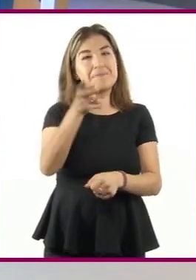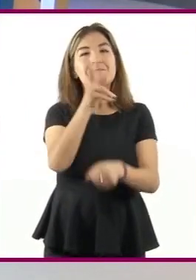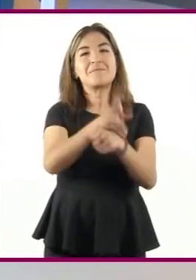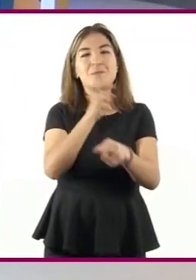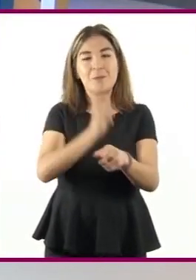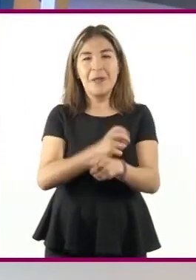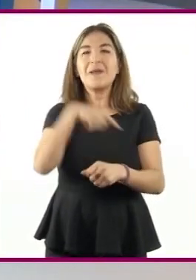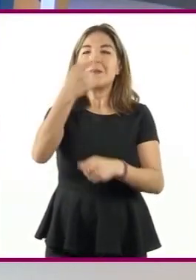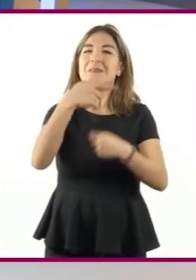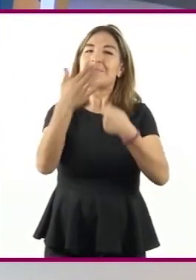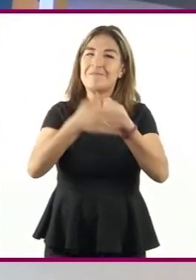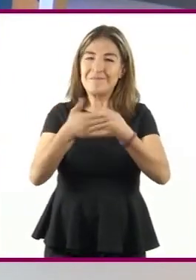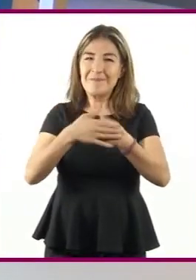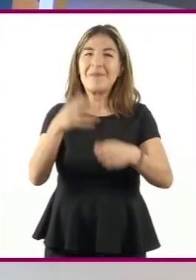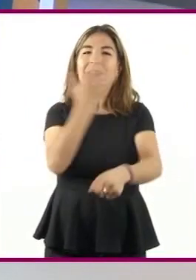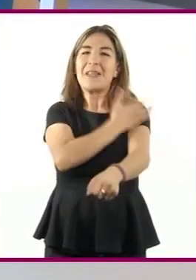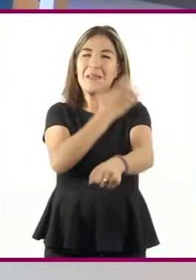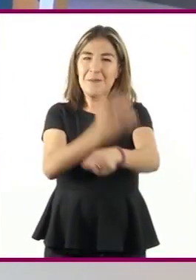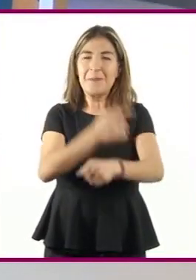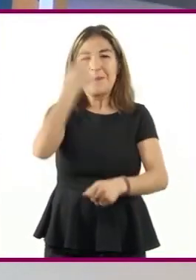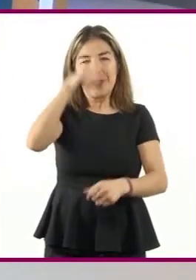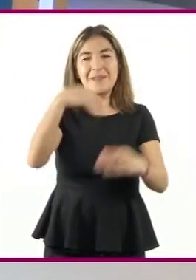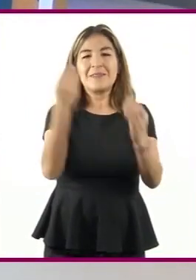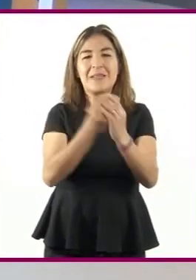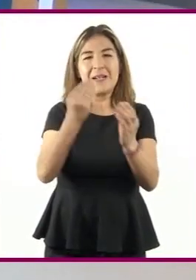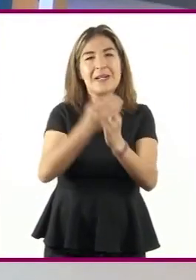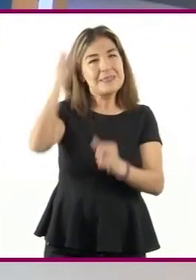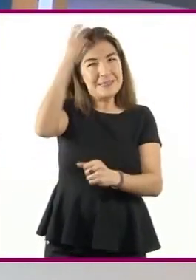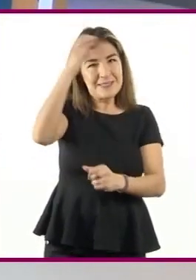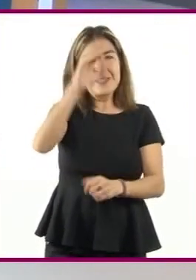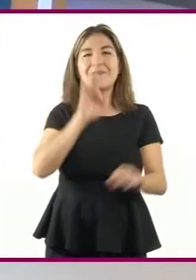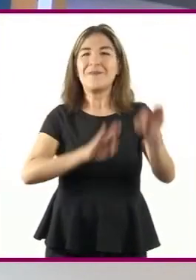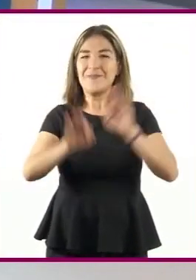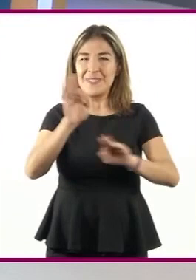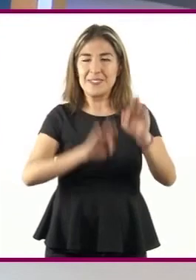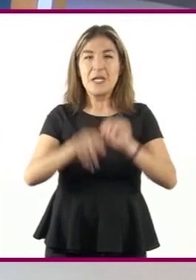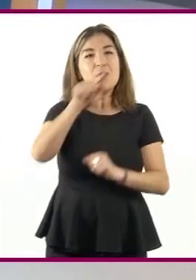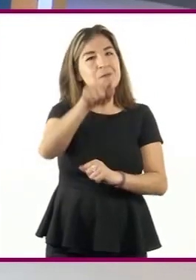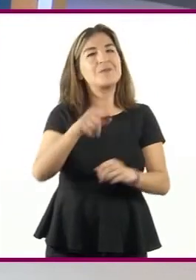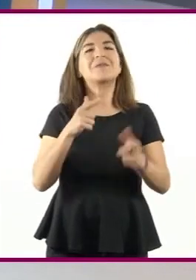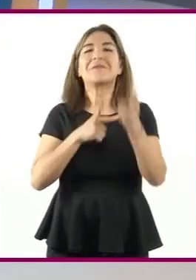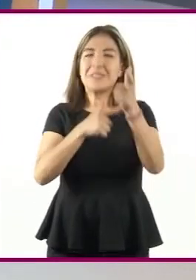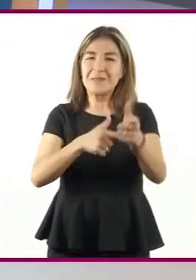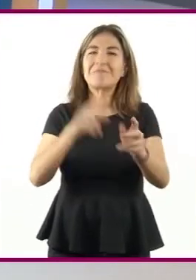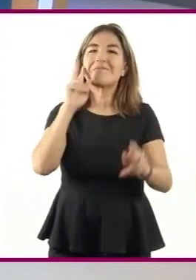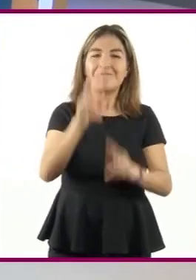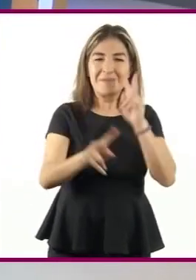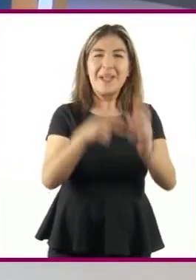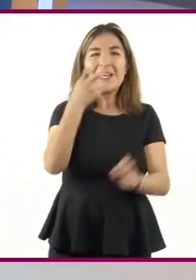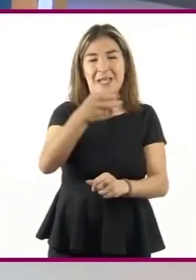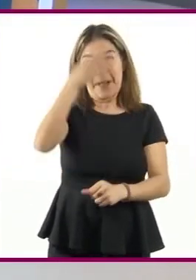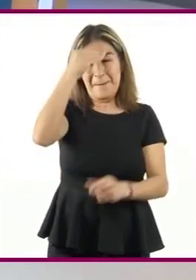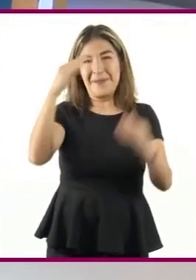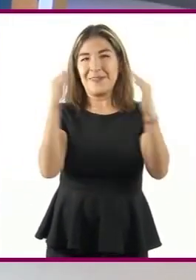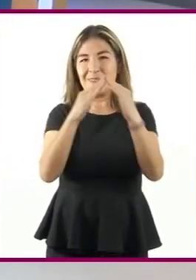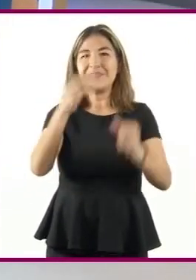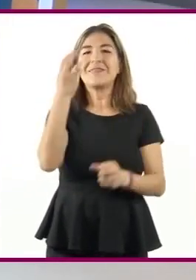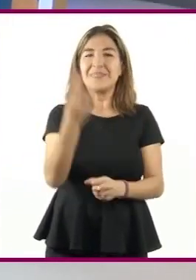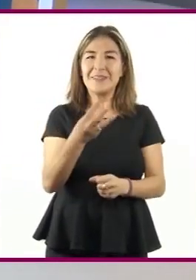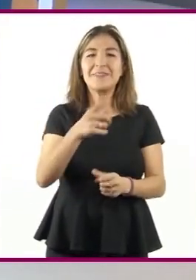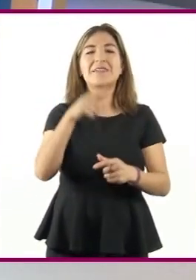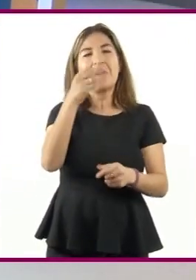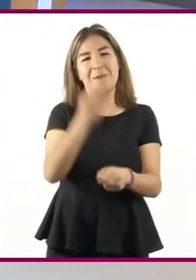invitamos a que nos acompañen en la siguiente sesión de Ciencias Física y a que no se pierdan todos los contenidos que Aprende en Casa